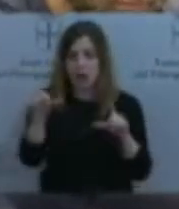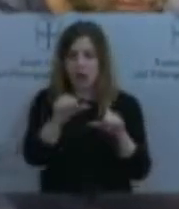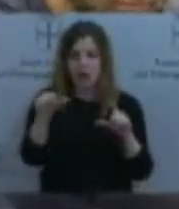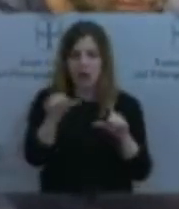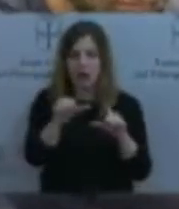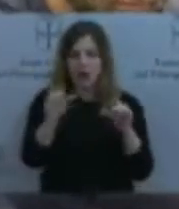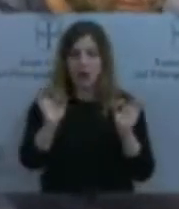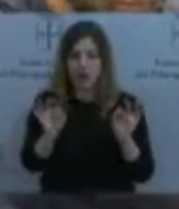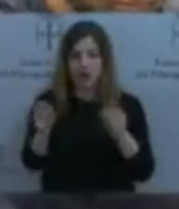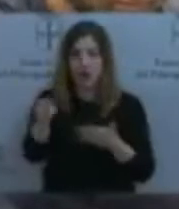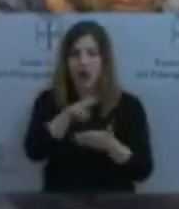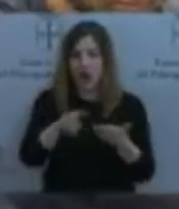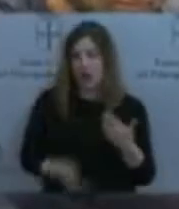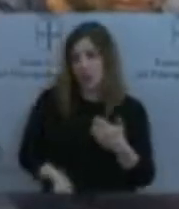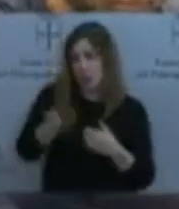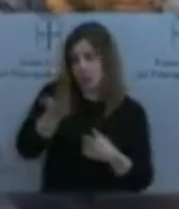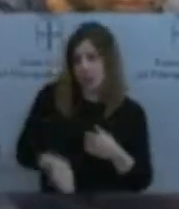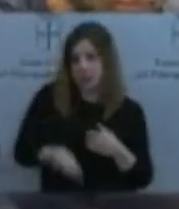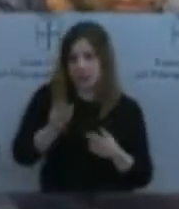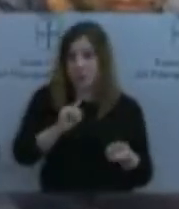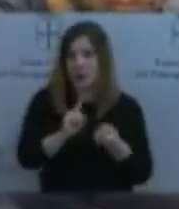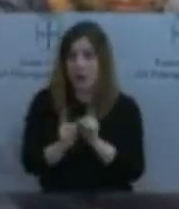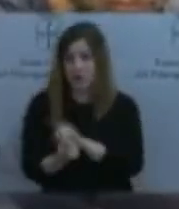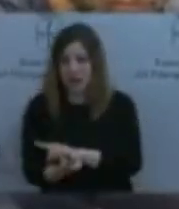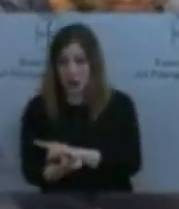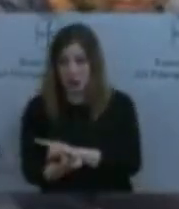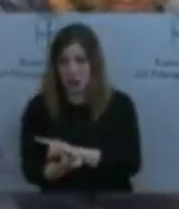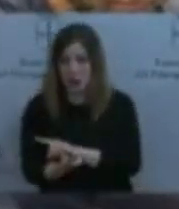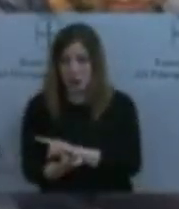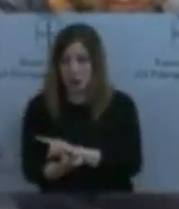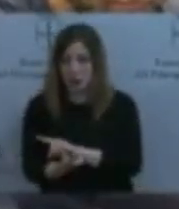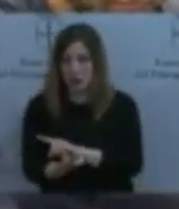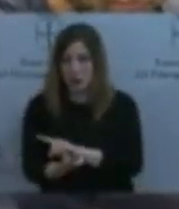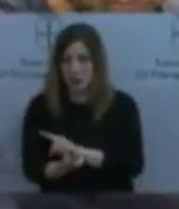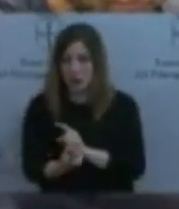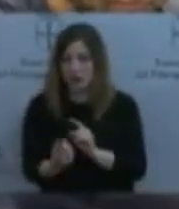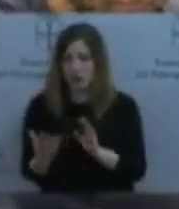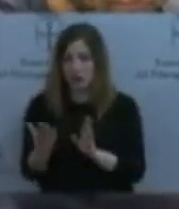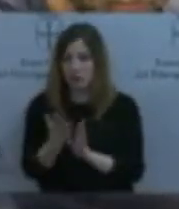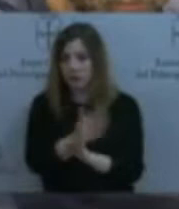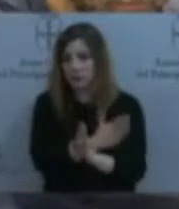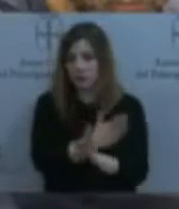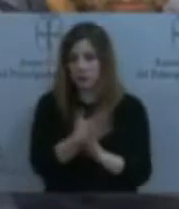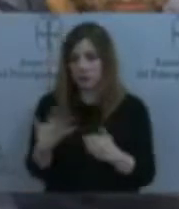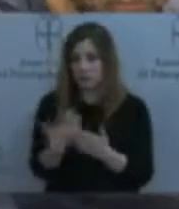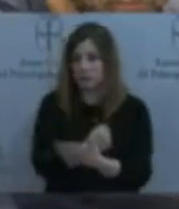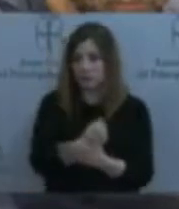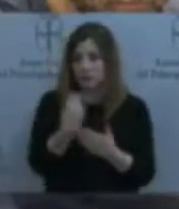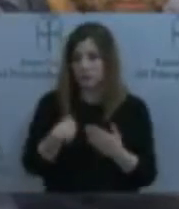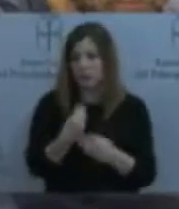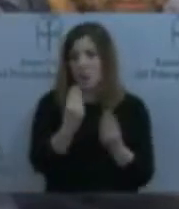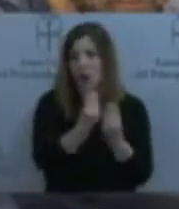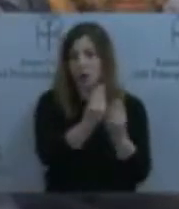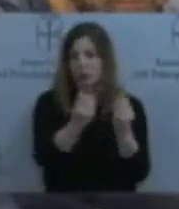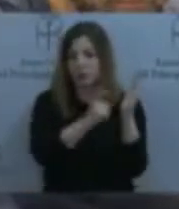que han modificado todas las diacronías que estaban asumidas por la arqueología en Asturias. Y ustedes lo